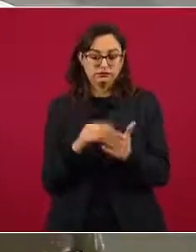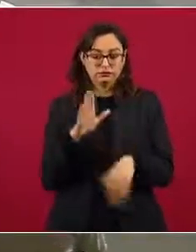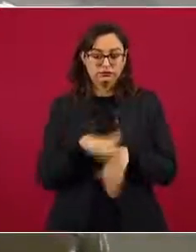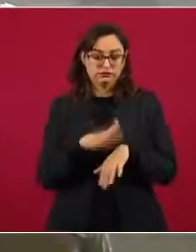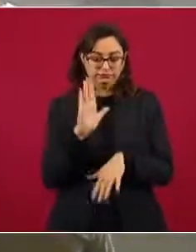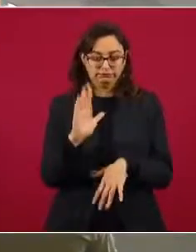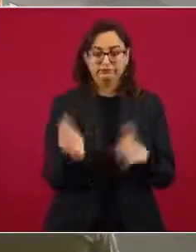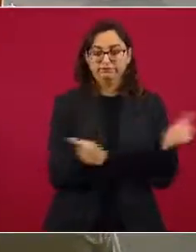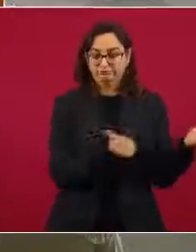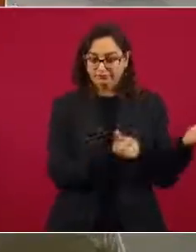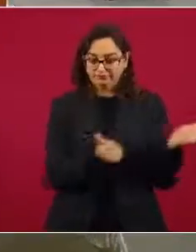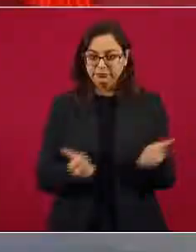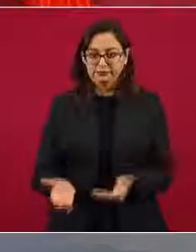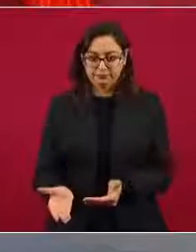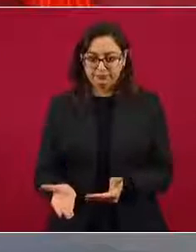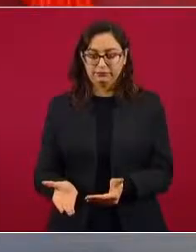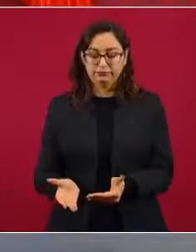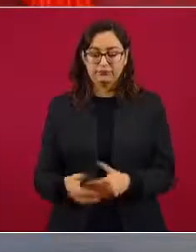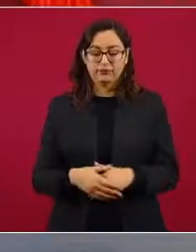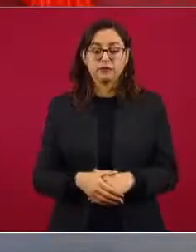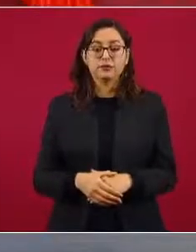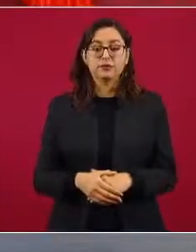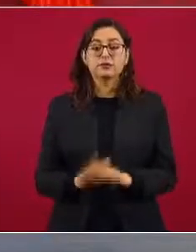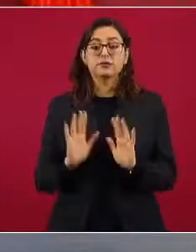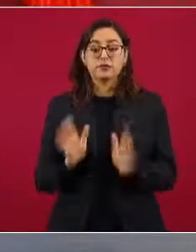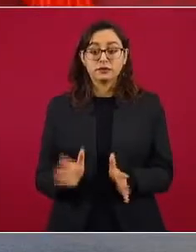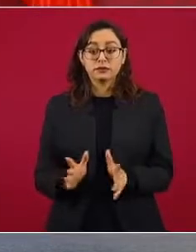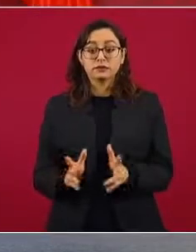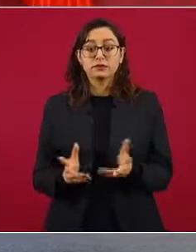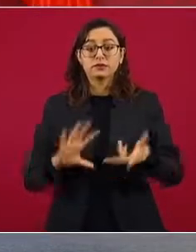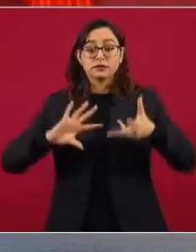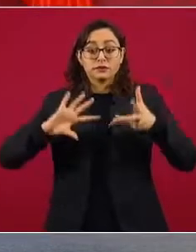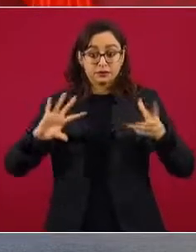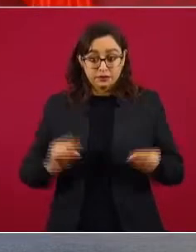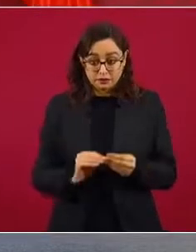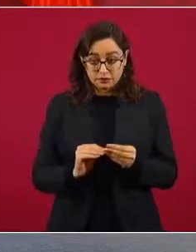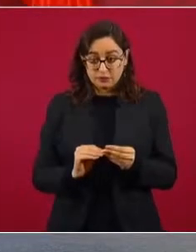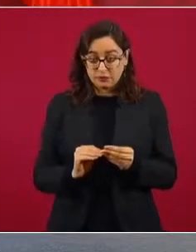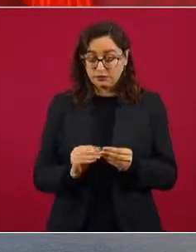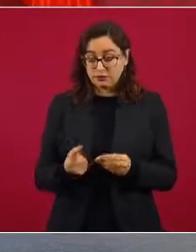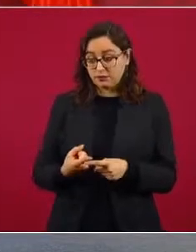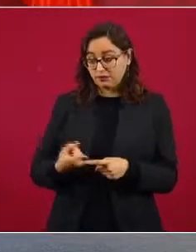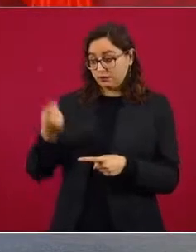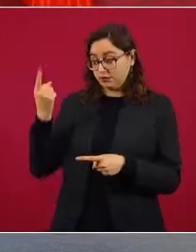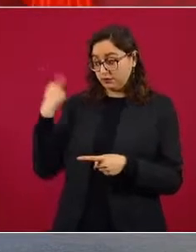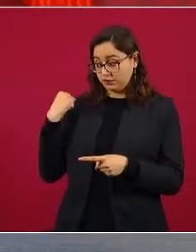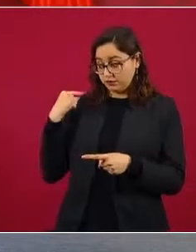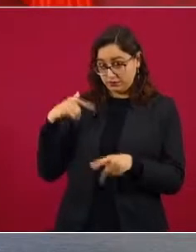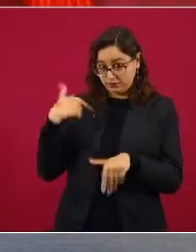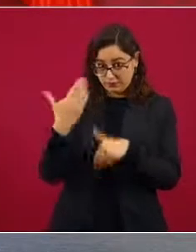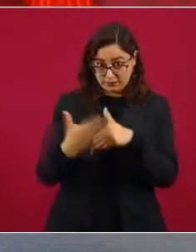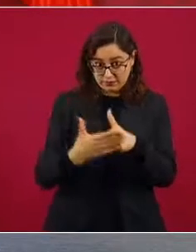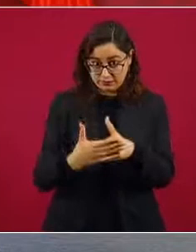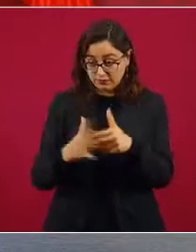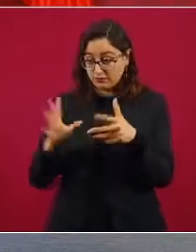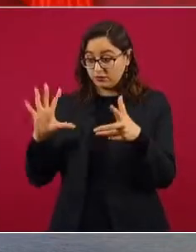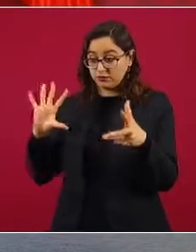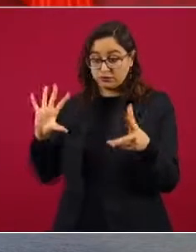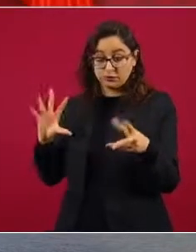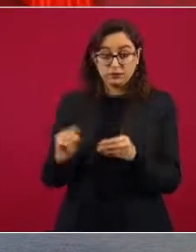Entonces, las que llegaron y las que están por llegar el día 4, se